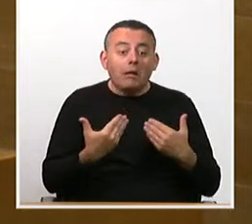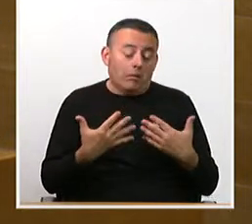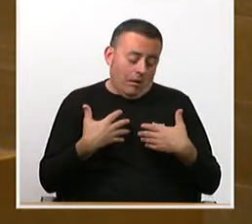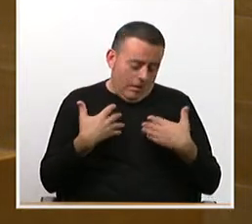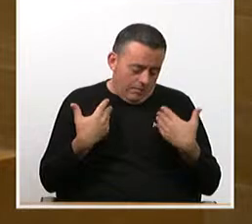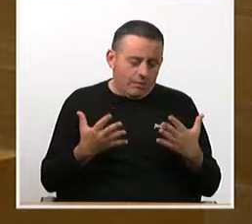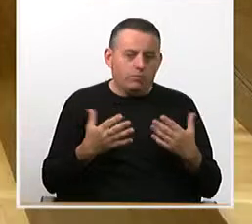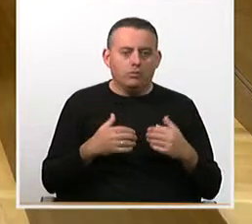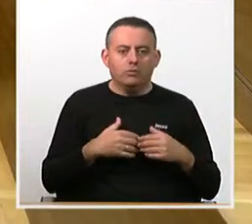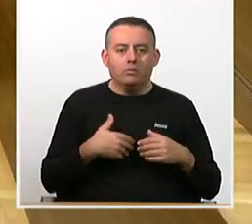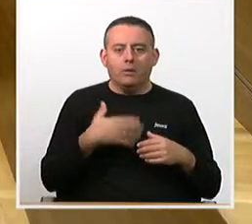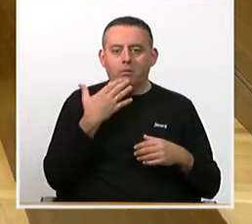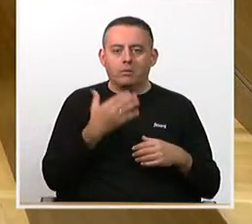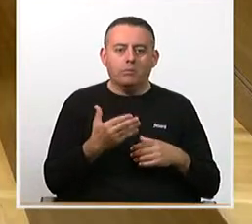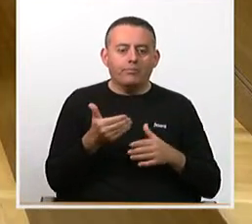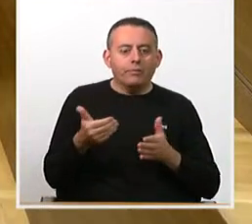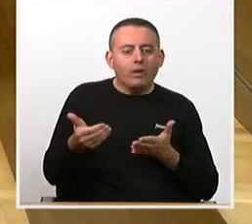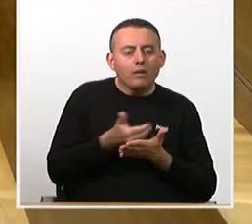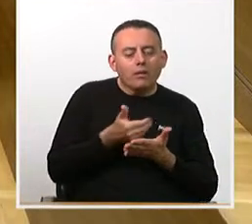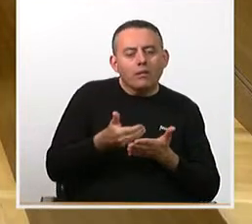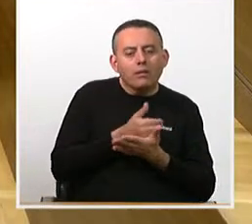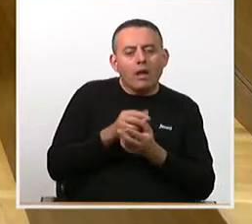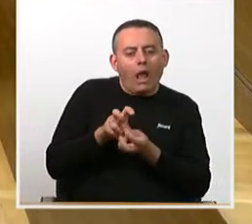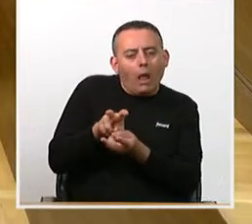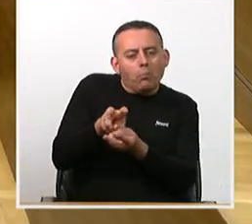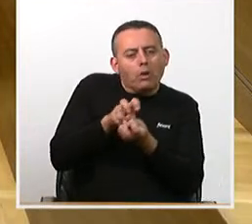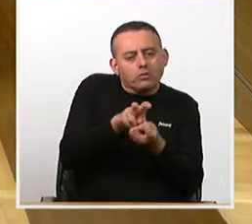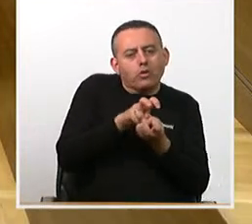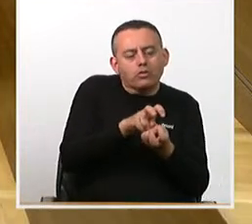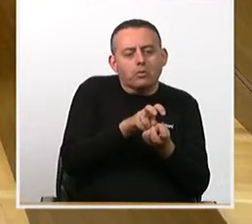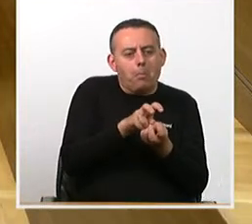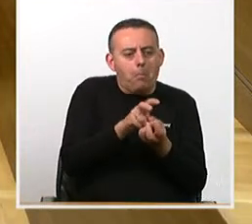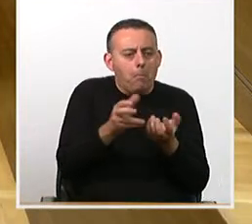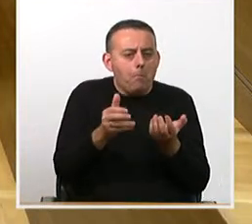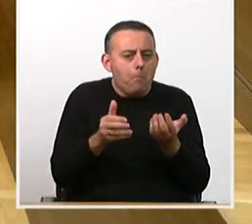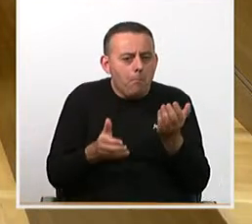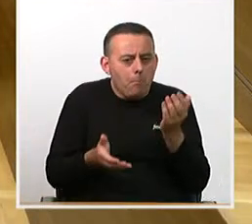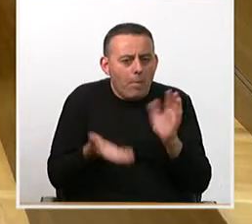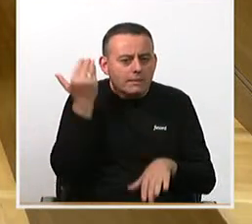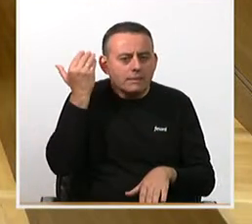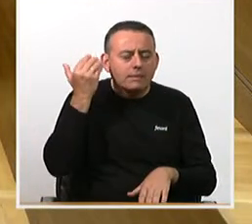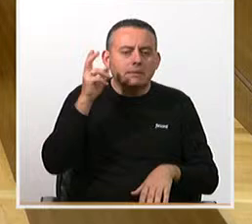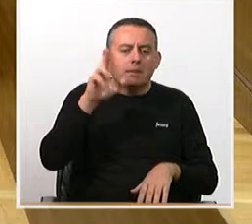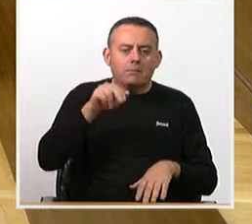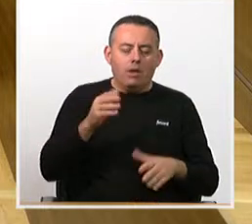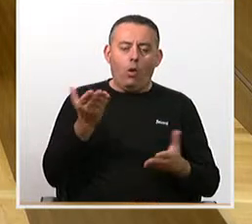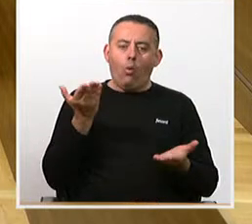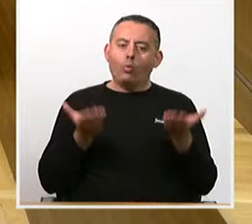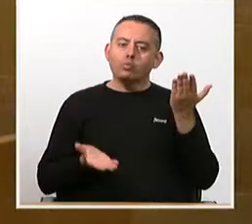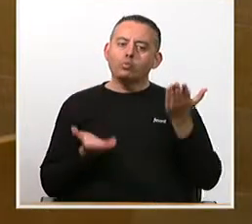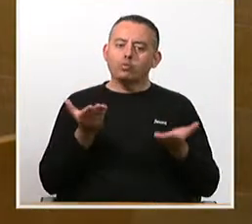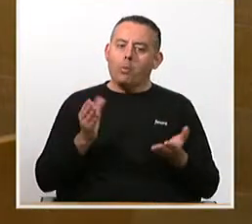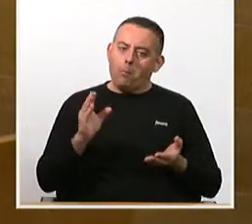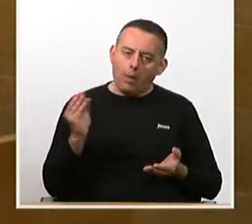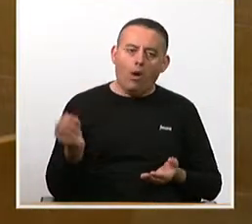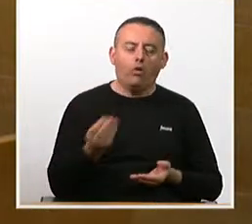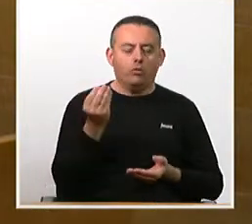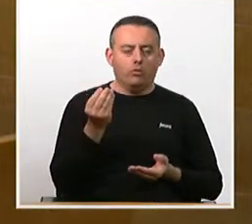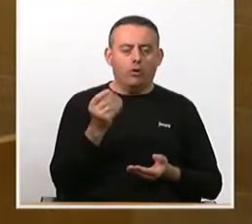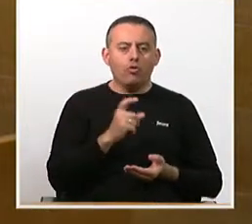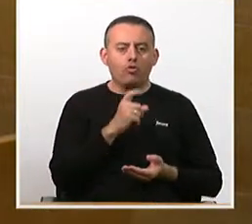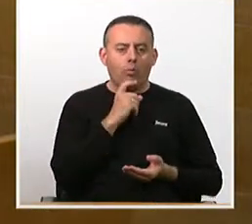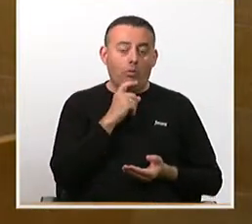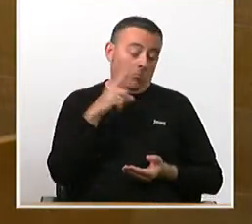manera más justa más y mejor y de manera más justa para la adecuada adaptación de nuestros mejores servicios públicos